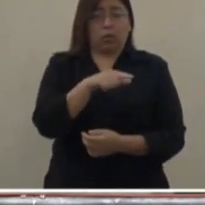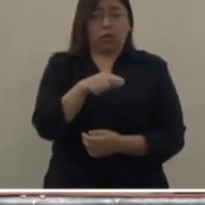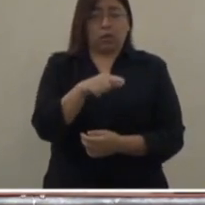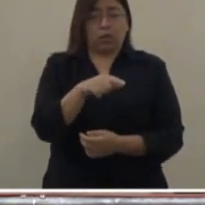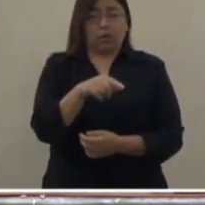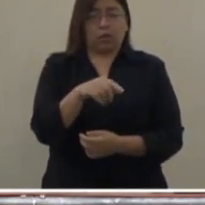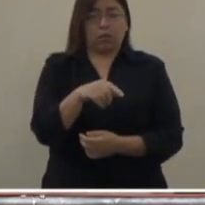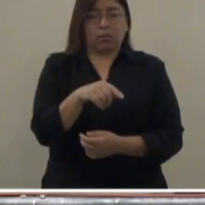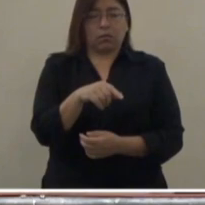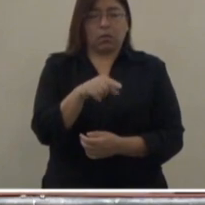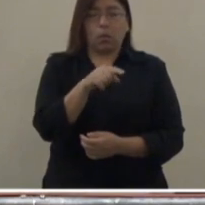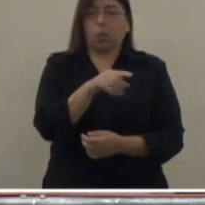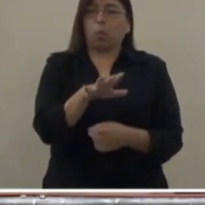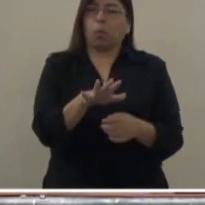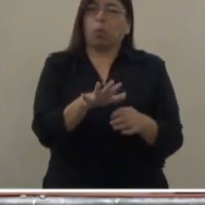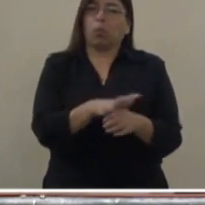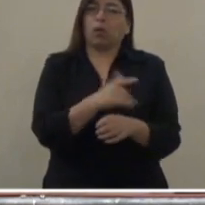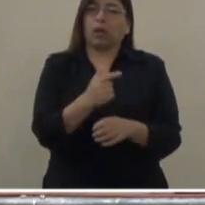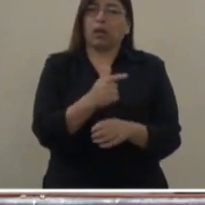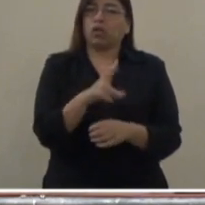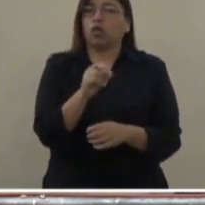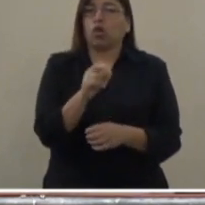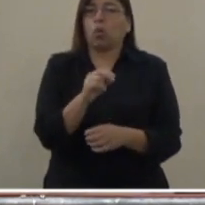que murieron en una cama,